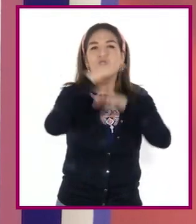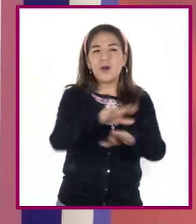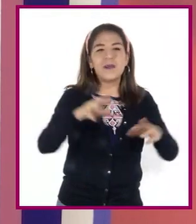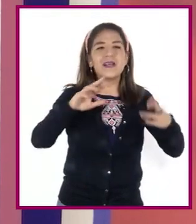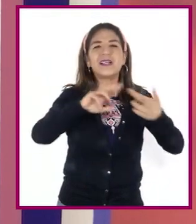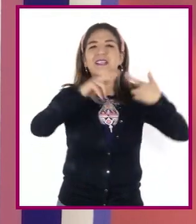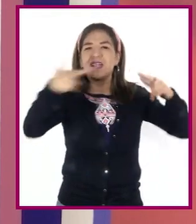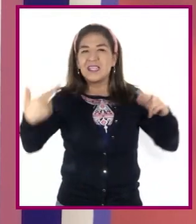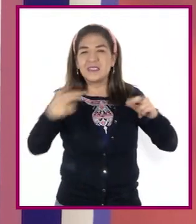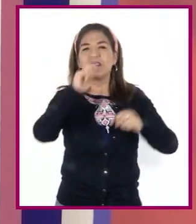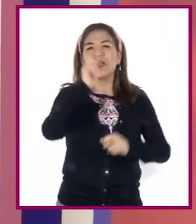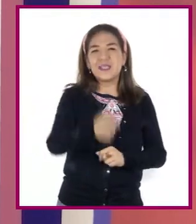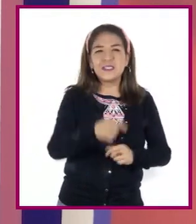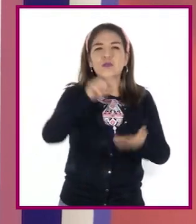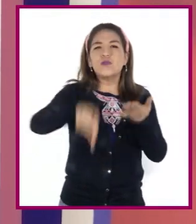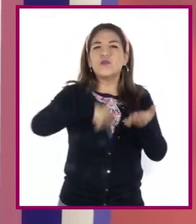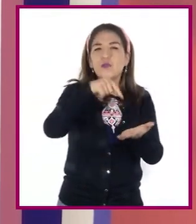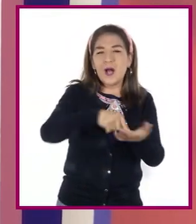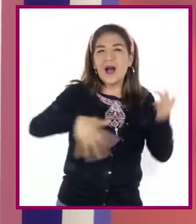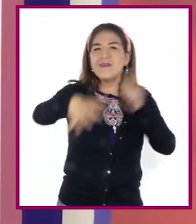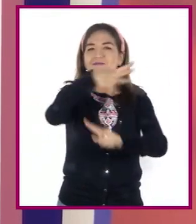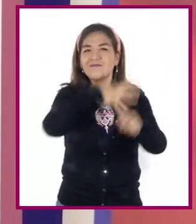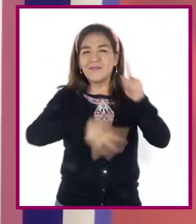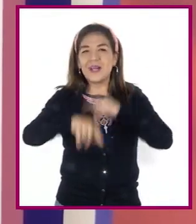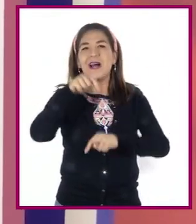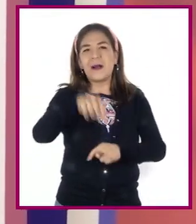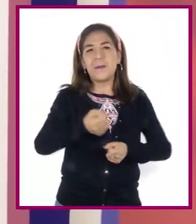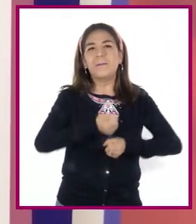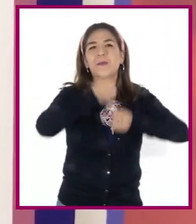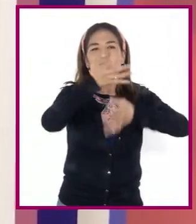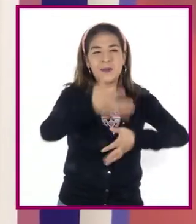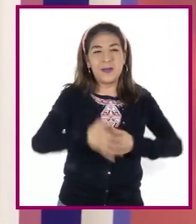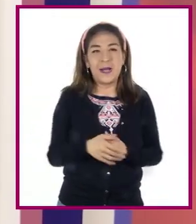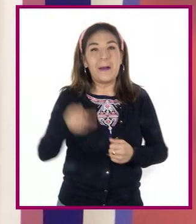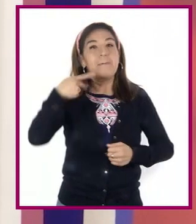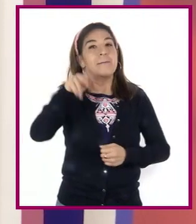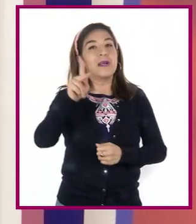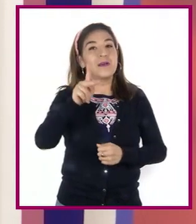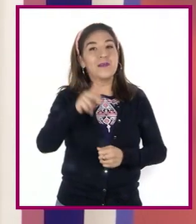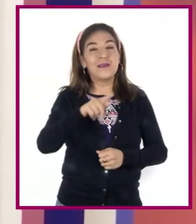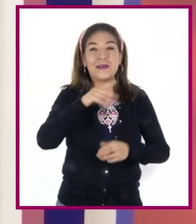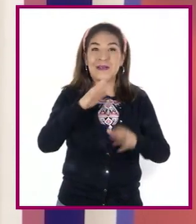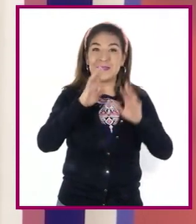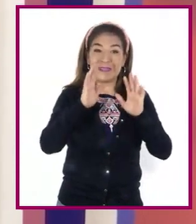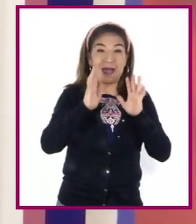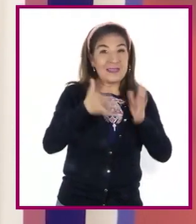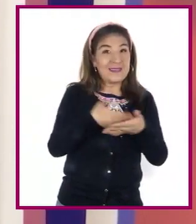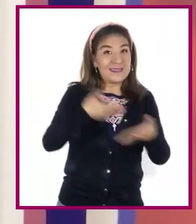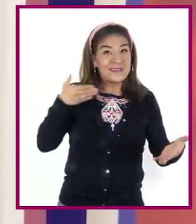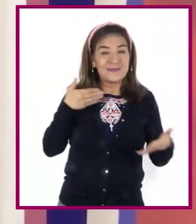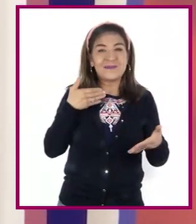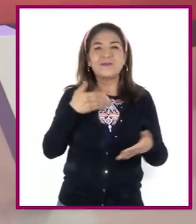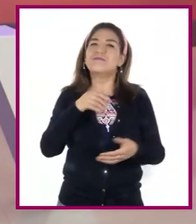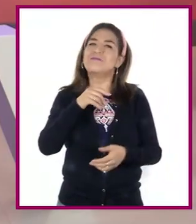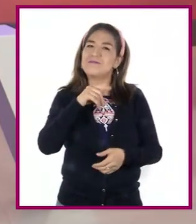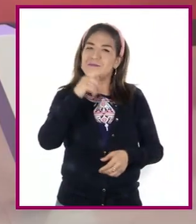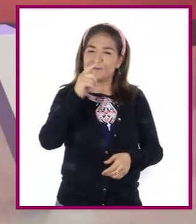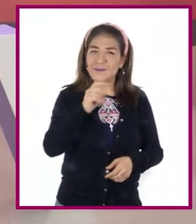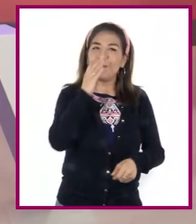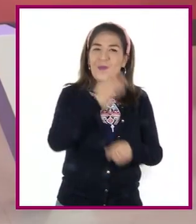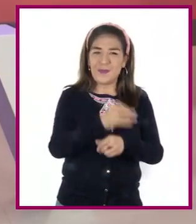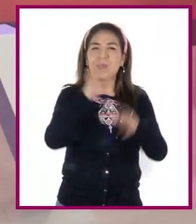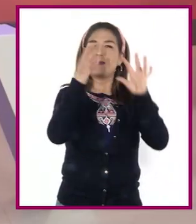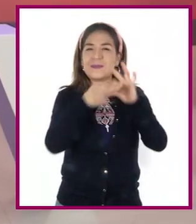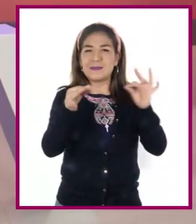relaciones entre espacios y ambientes en poemas. Pero antes de despedirnos, ¿qué le parece